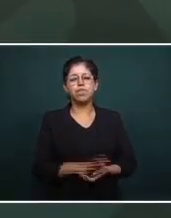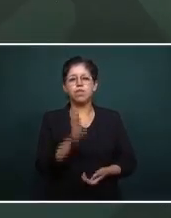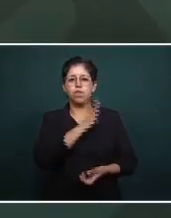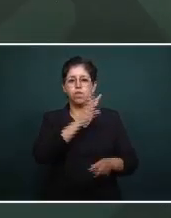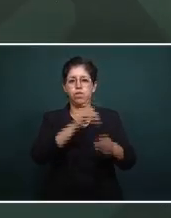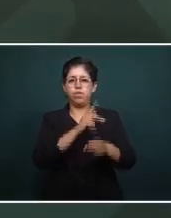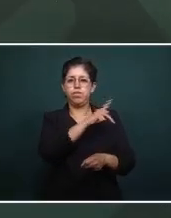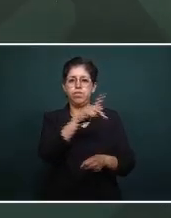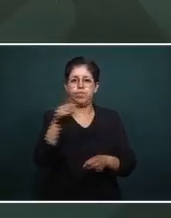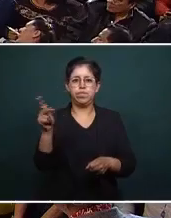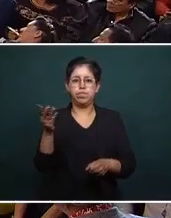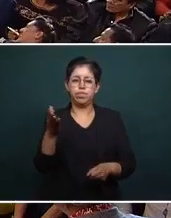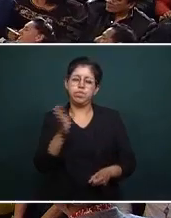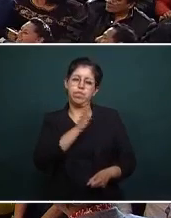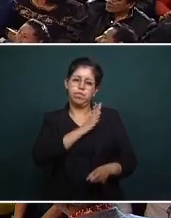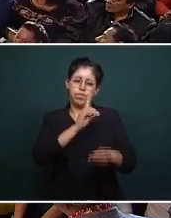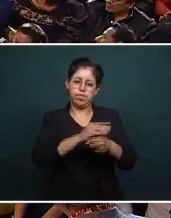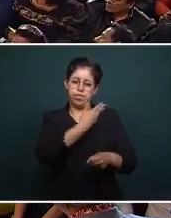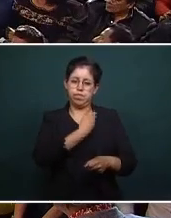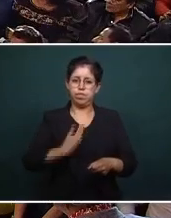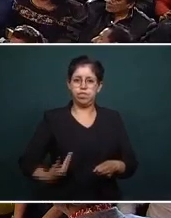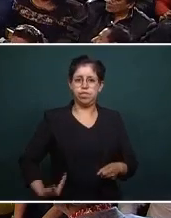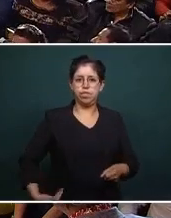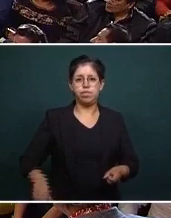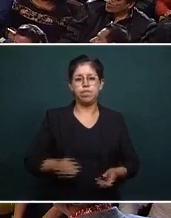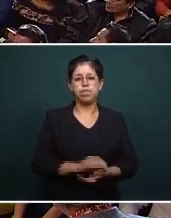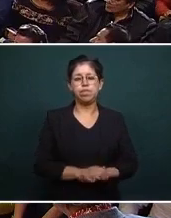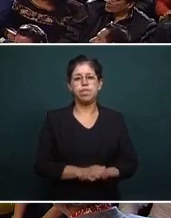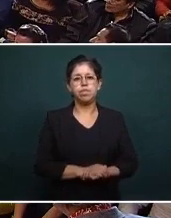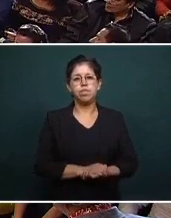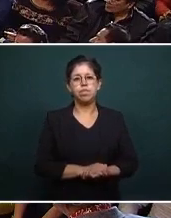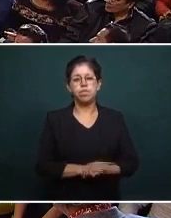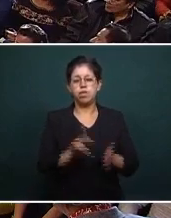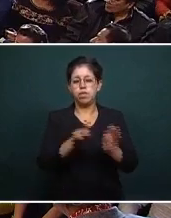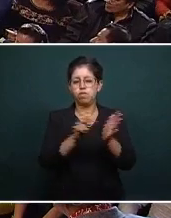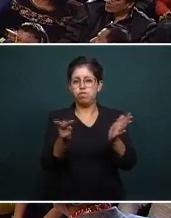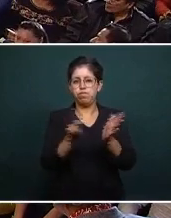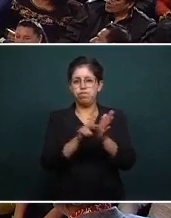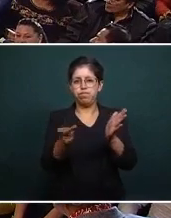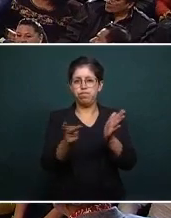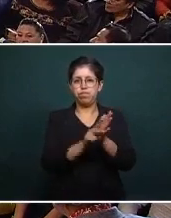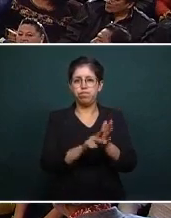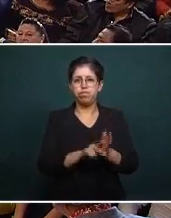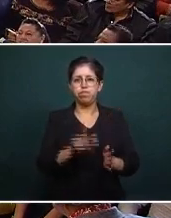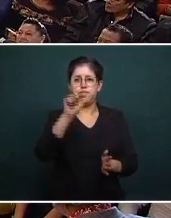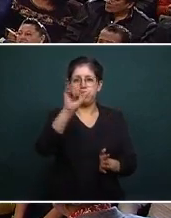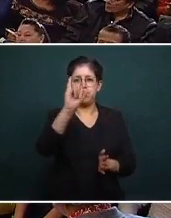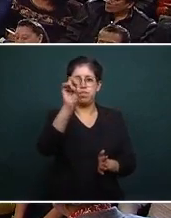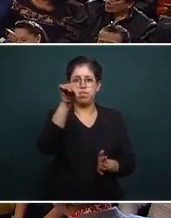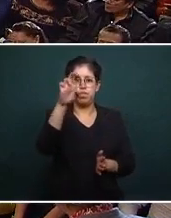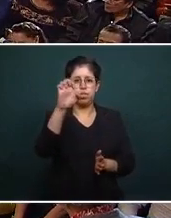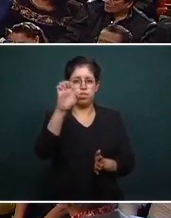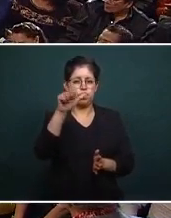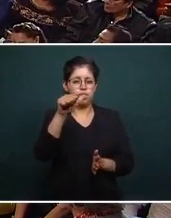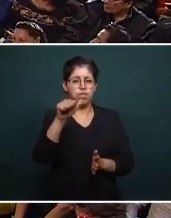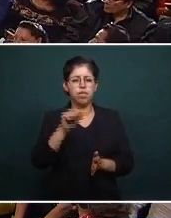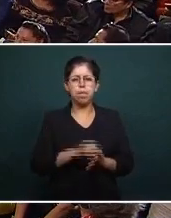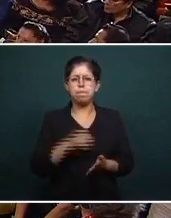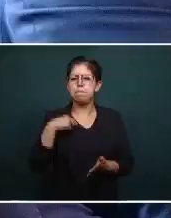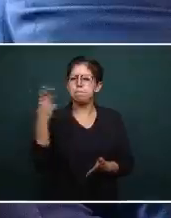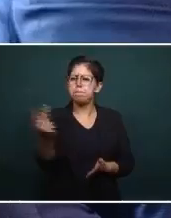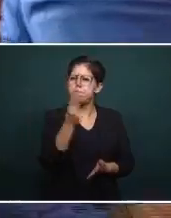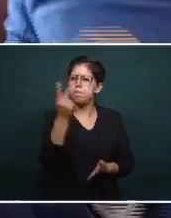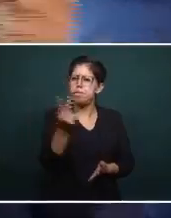Buenos días a todos, buenos días, señor presidente. Antonio Sánchez, del diario en línea apocalíptico.com. Preguntarle sobre todo, además